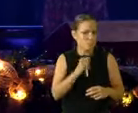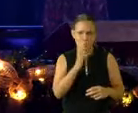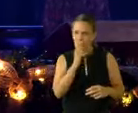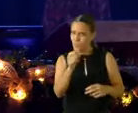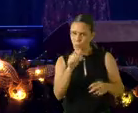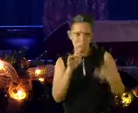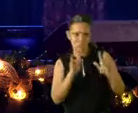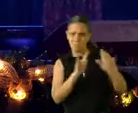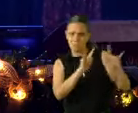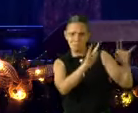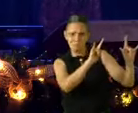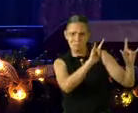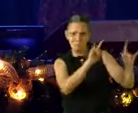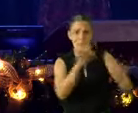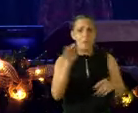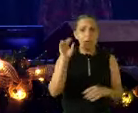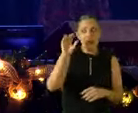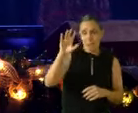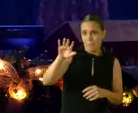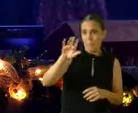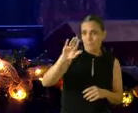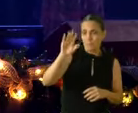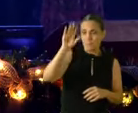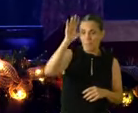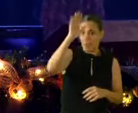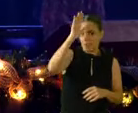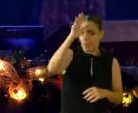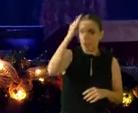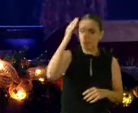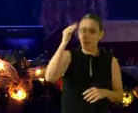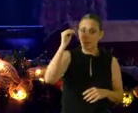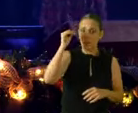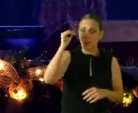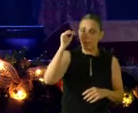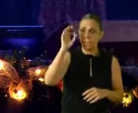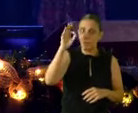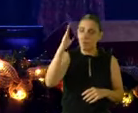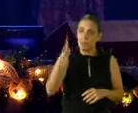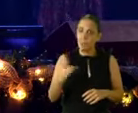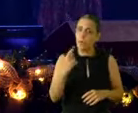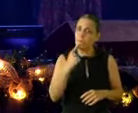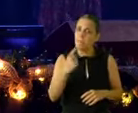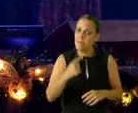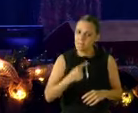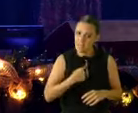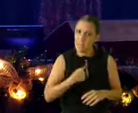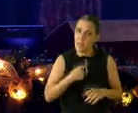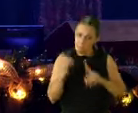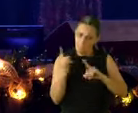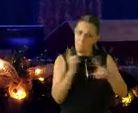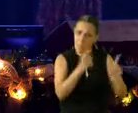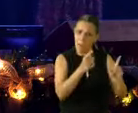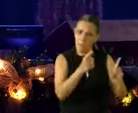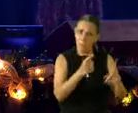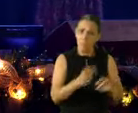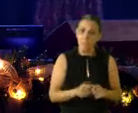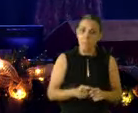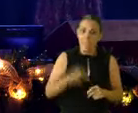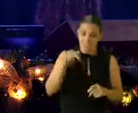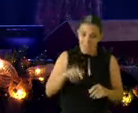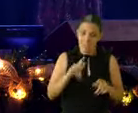anímate. Y yo pues no iba. Pero de verdad, es un viaje que marca un antes y un